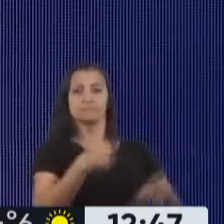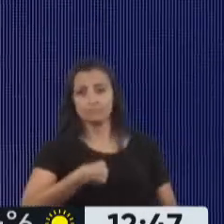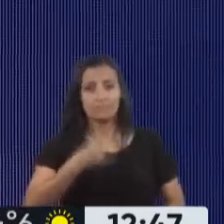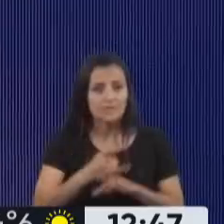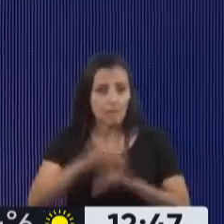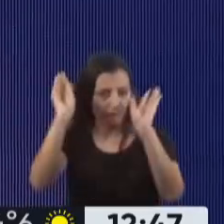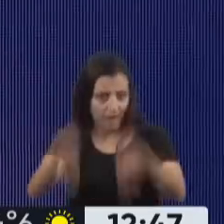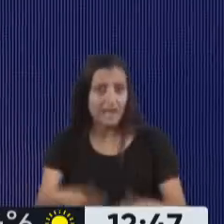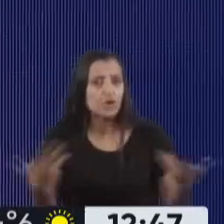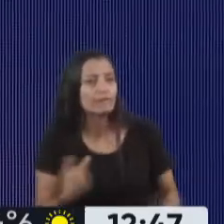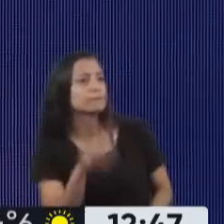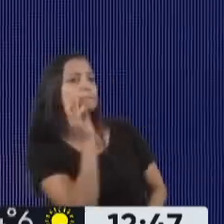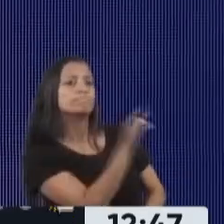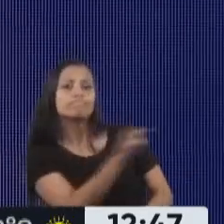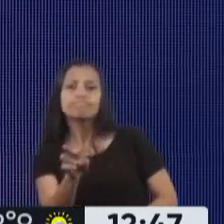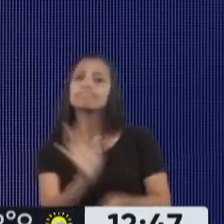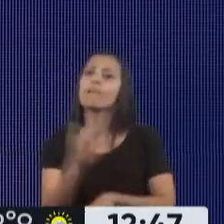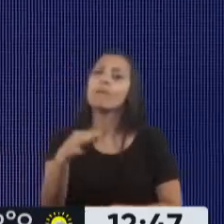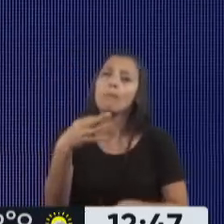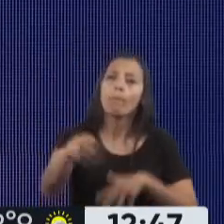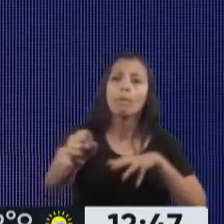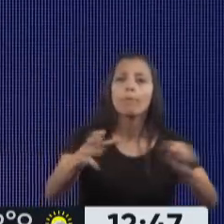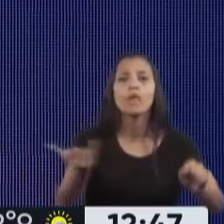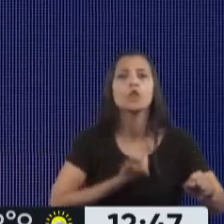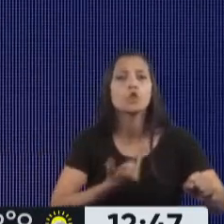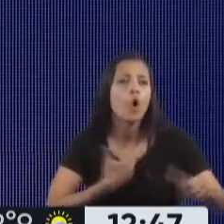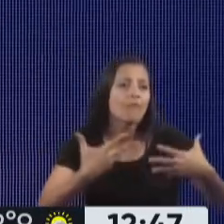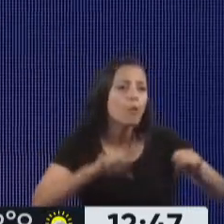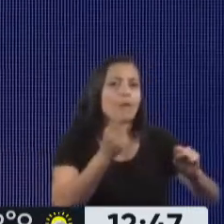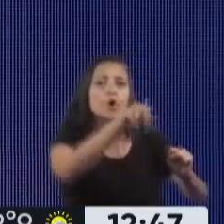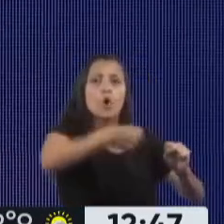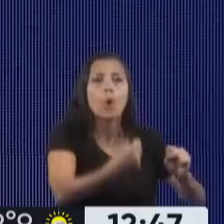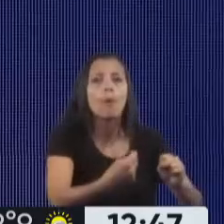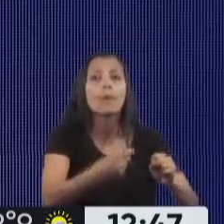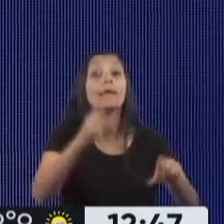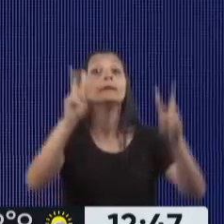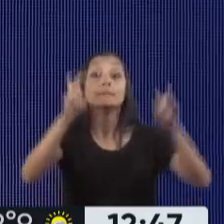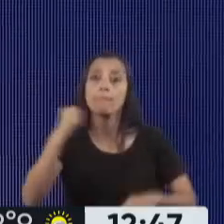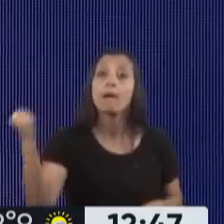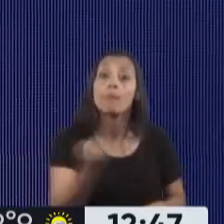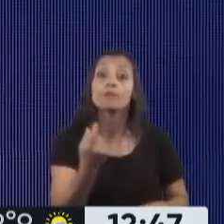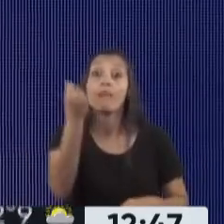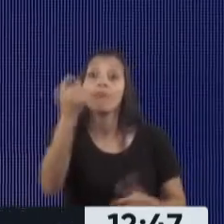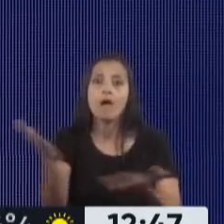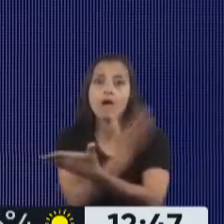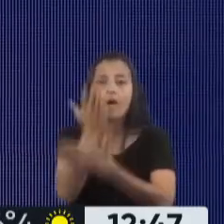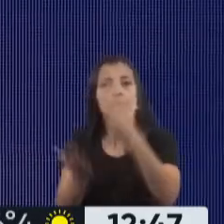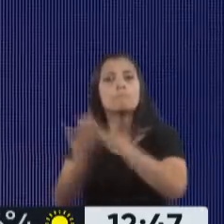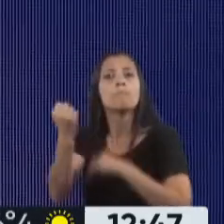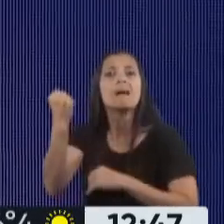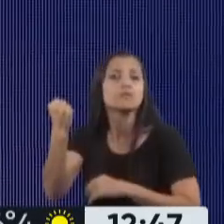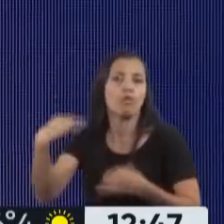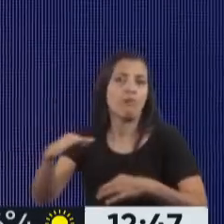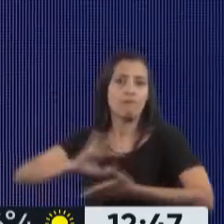Entonces, el punto era, bueno, rastrear los orígenes de la emisión monetaria. Y